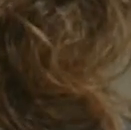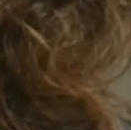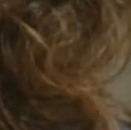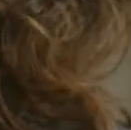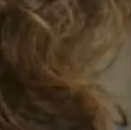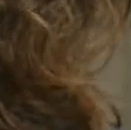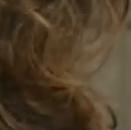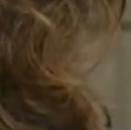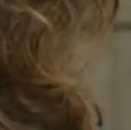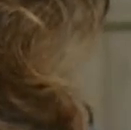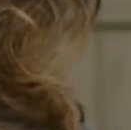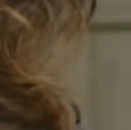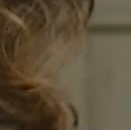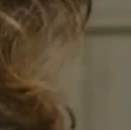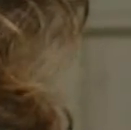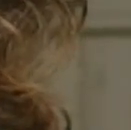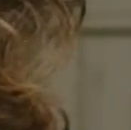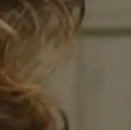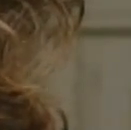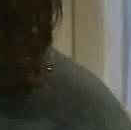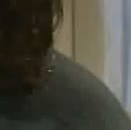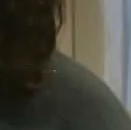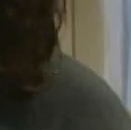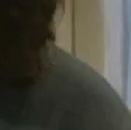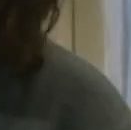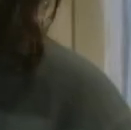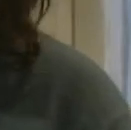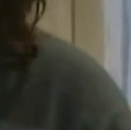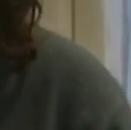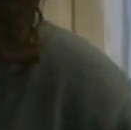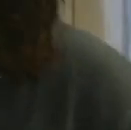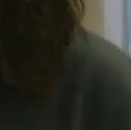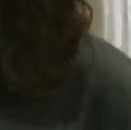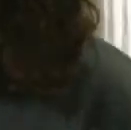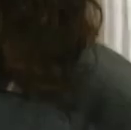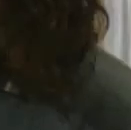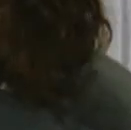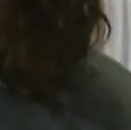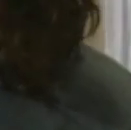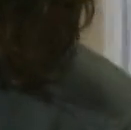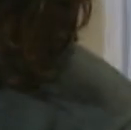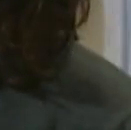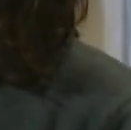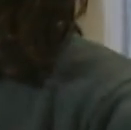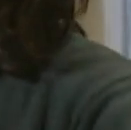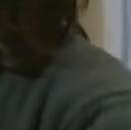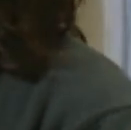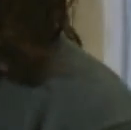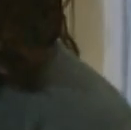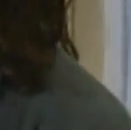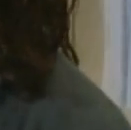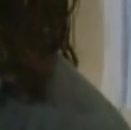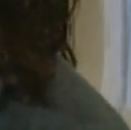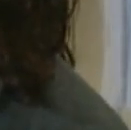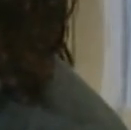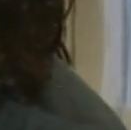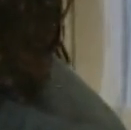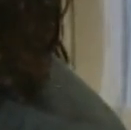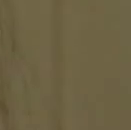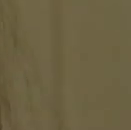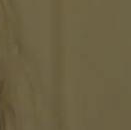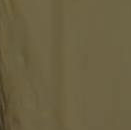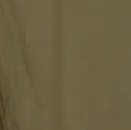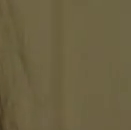qué será lo que diana está ocultando doctora me va a decir tienes no te voy a tener que investigar cómo hiciste bosco